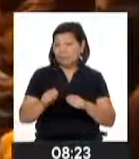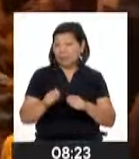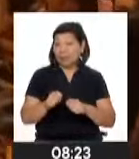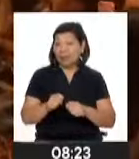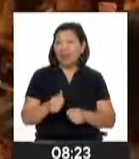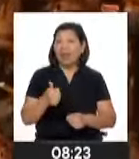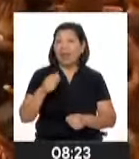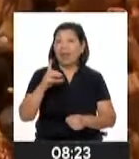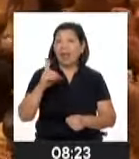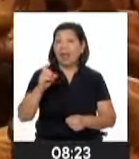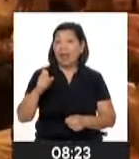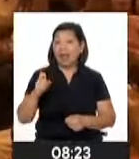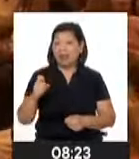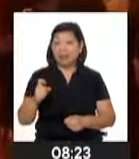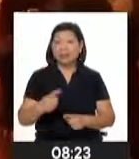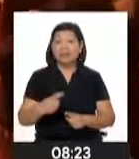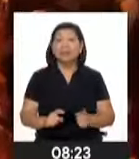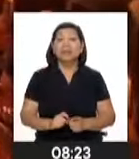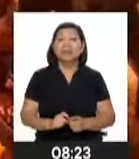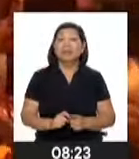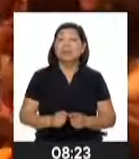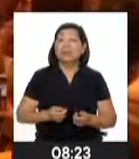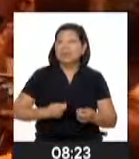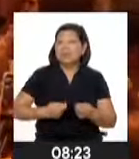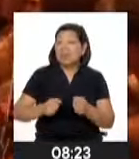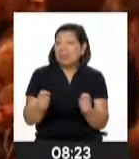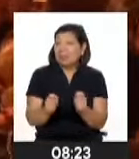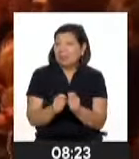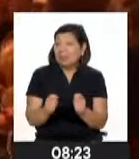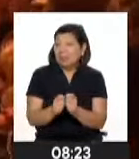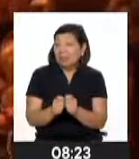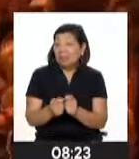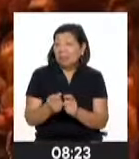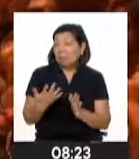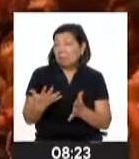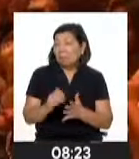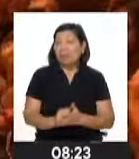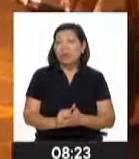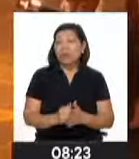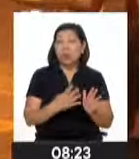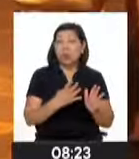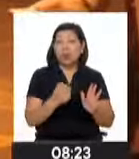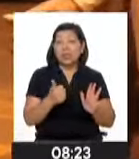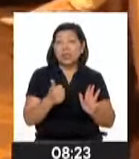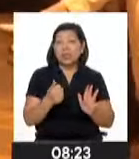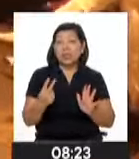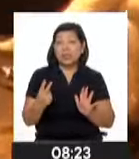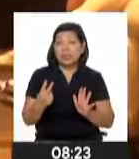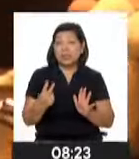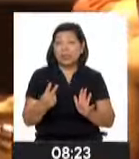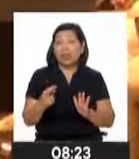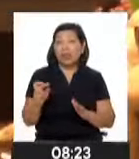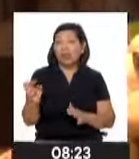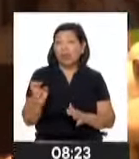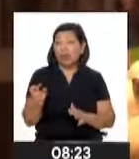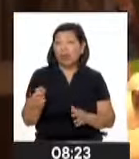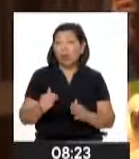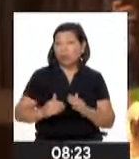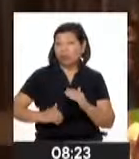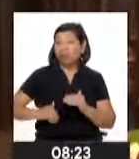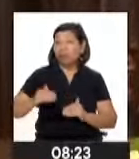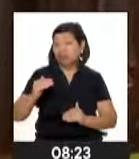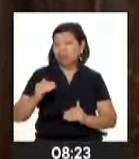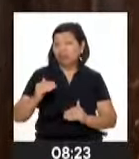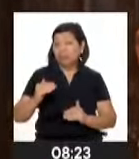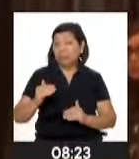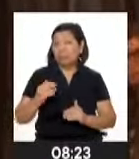ADEX, informó que en el 2022 los despachos de textiles nacionales sumaron alrededor de 967 millones de dólares, monto superior